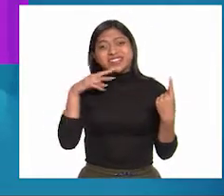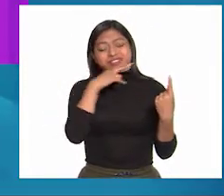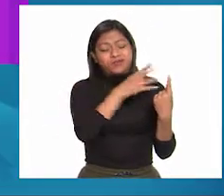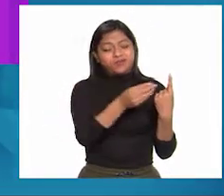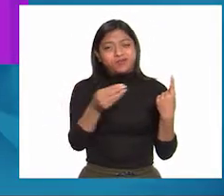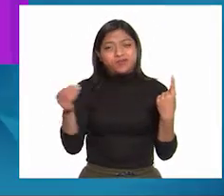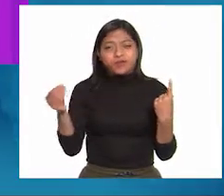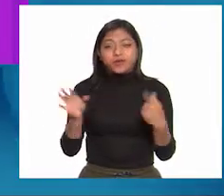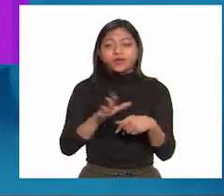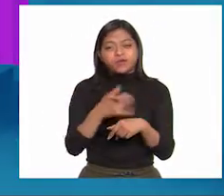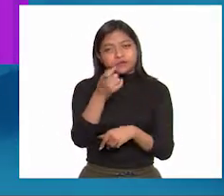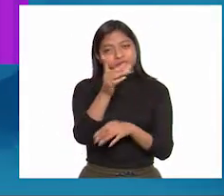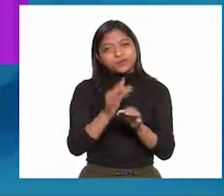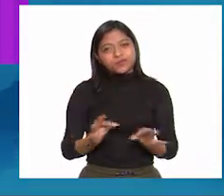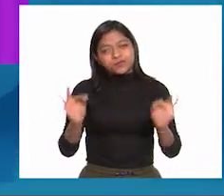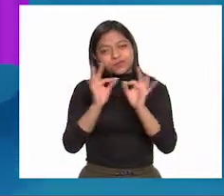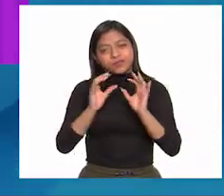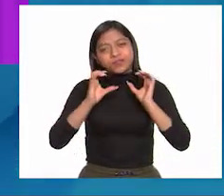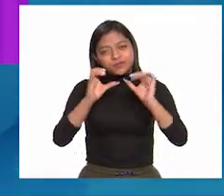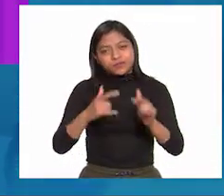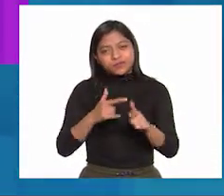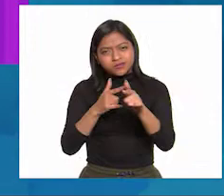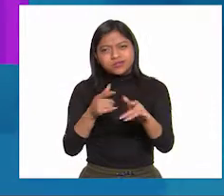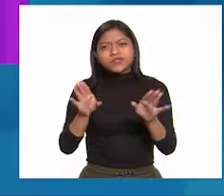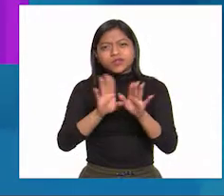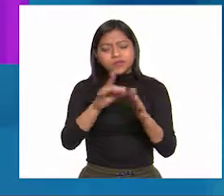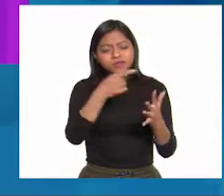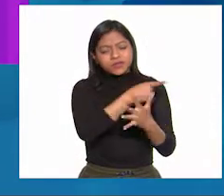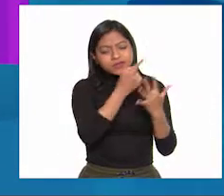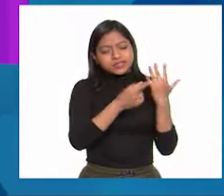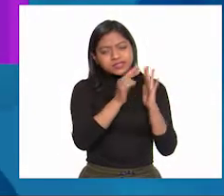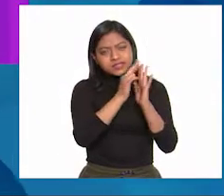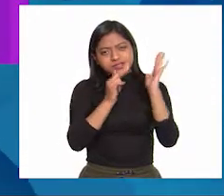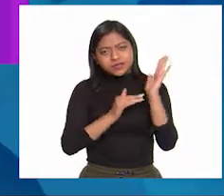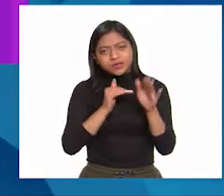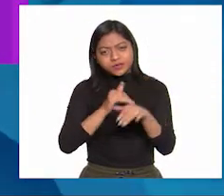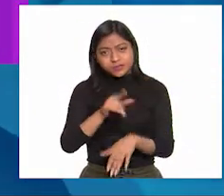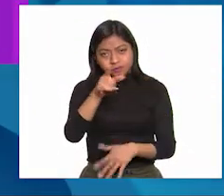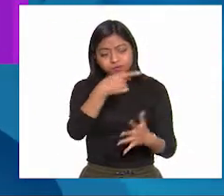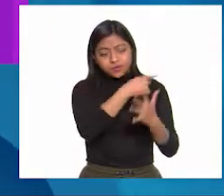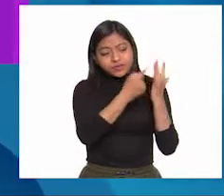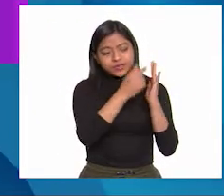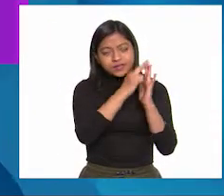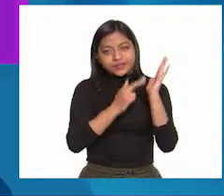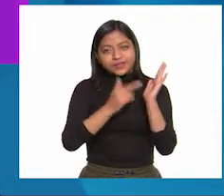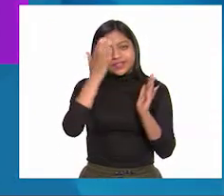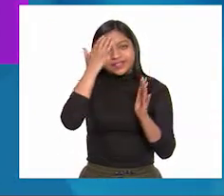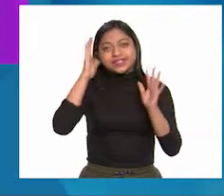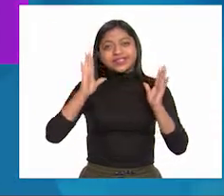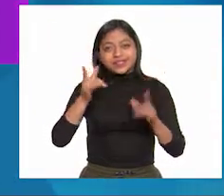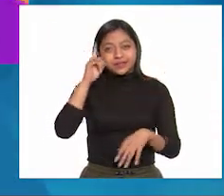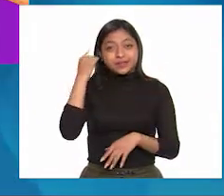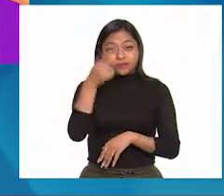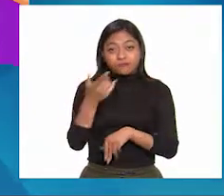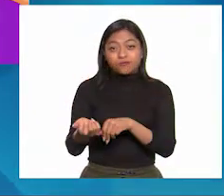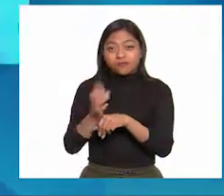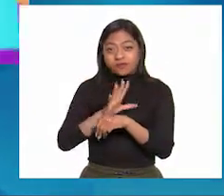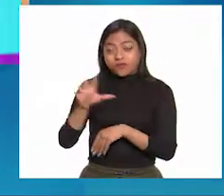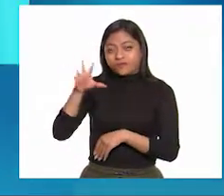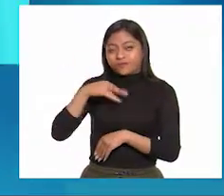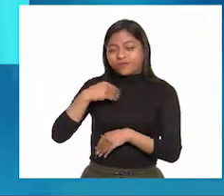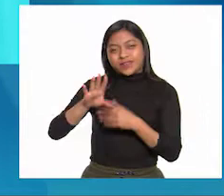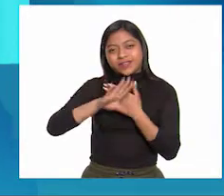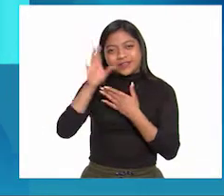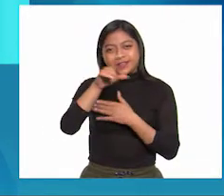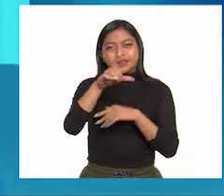personas. Por eso hay que continuar cuidándonos siguiendo las buenas prácticas que ya todos conocemos para evitar contagiarnos.